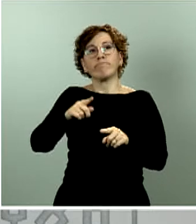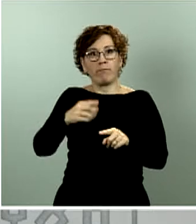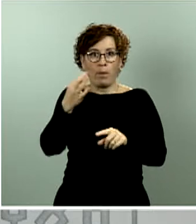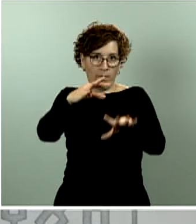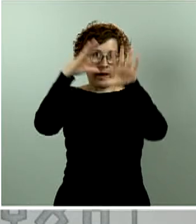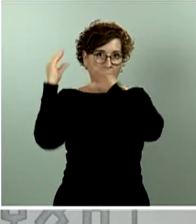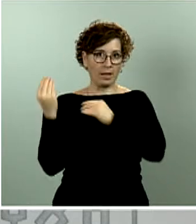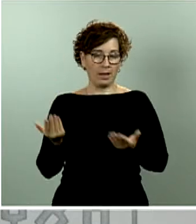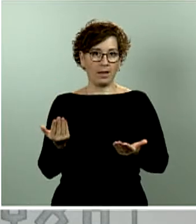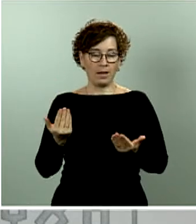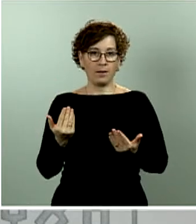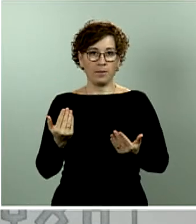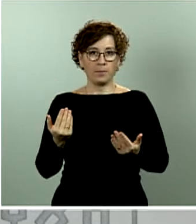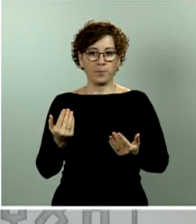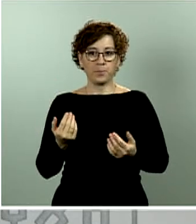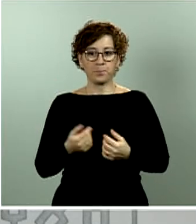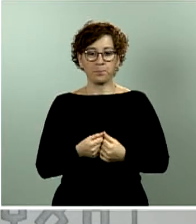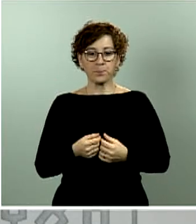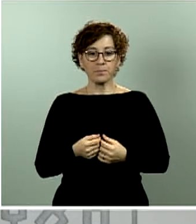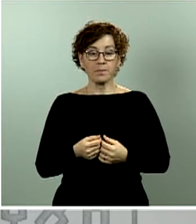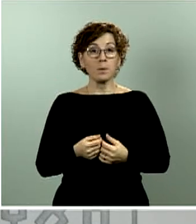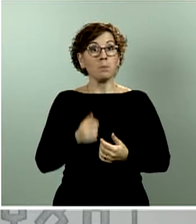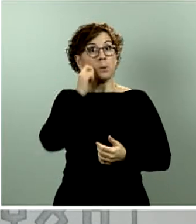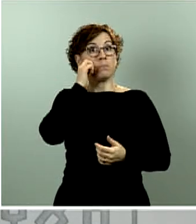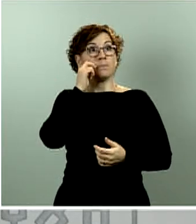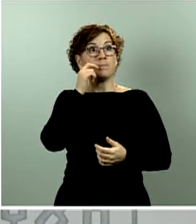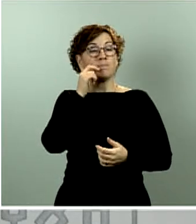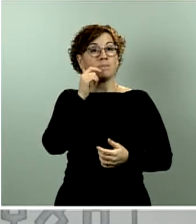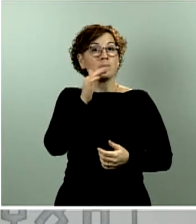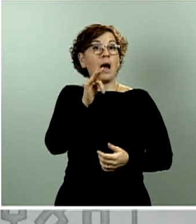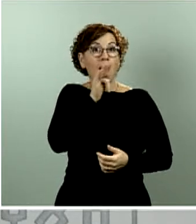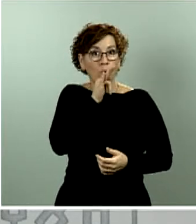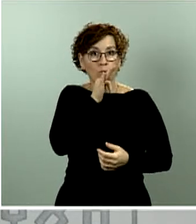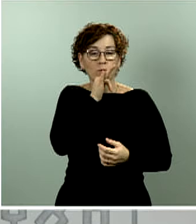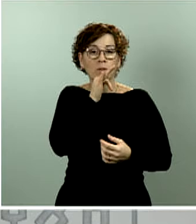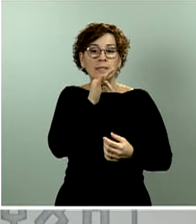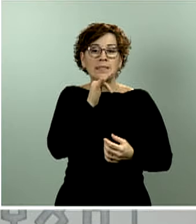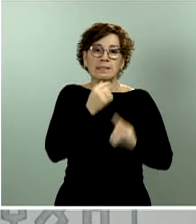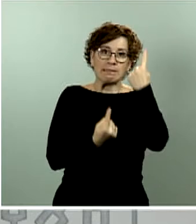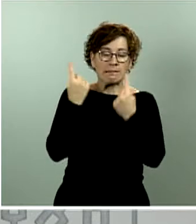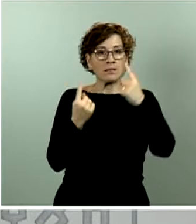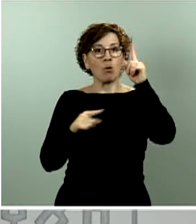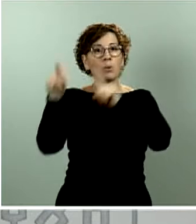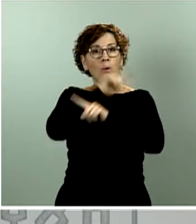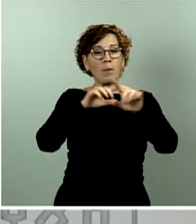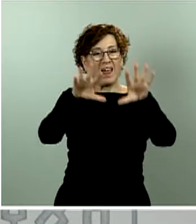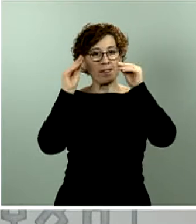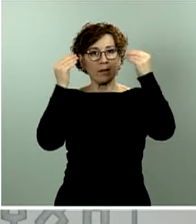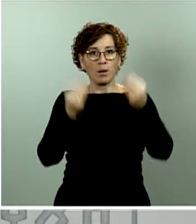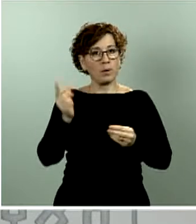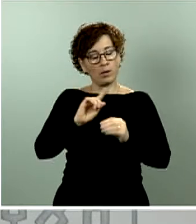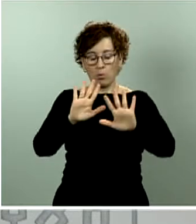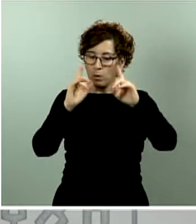viendo algunos de los problemas que tenemos para entender esto, tendremos que hacer un esfuerzo para entender el cambio de indicadores de interés en